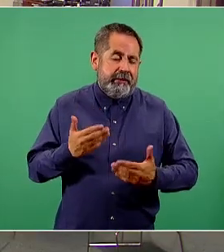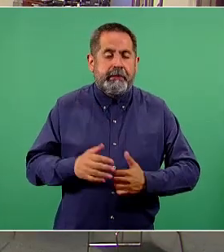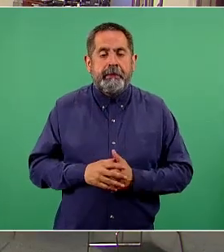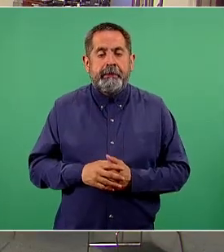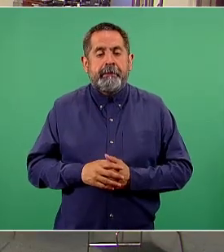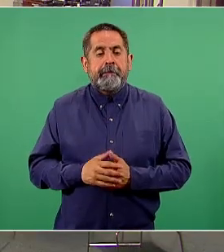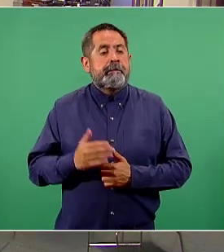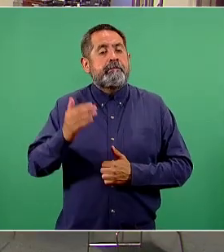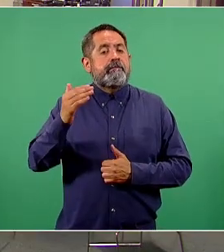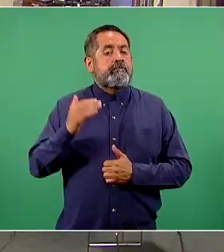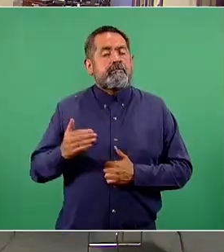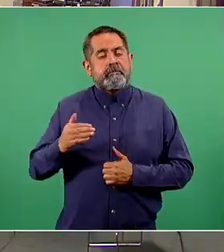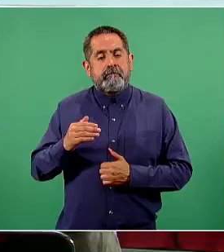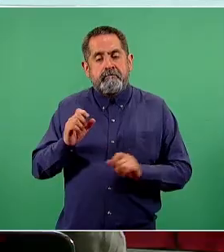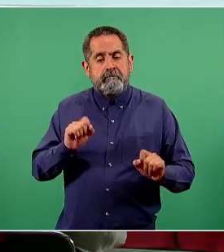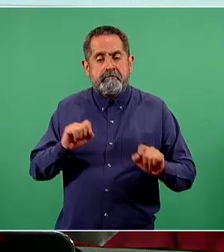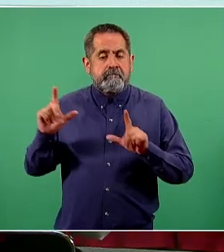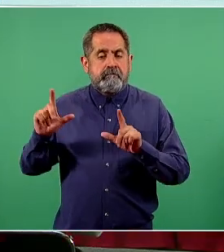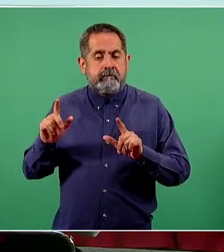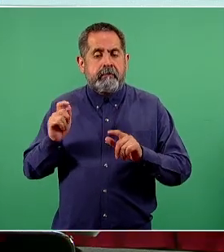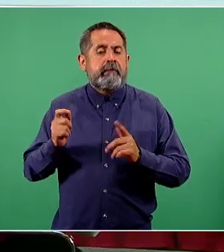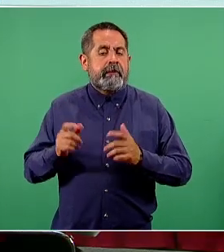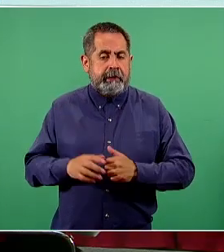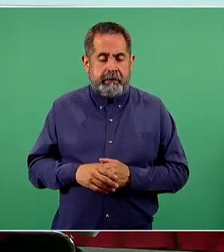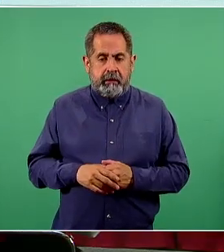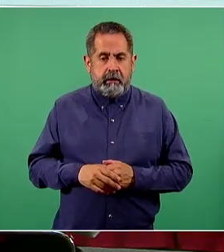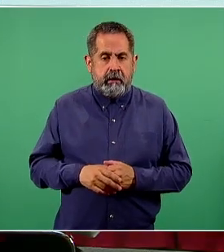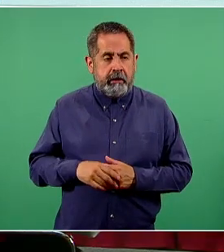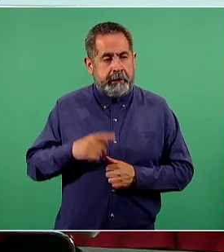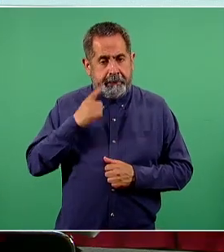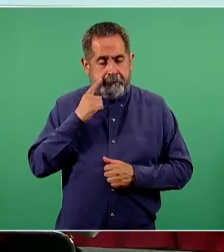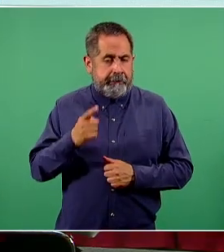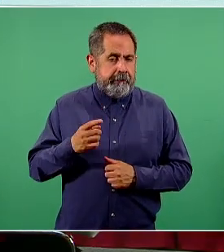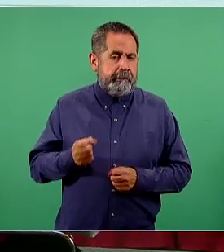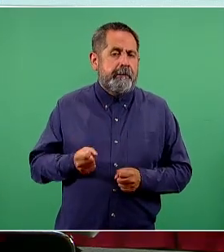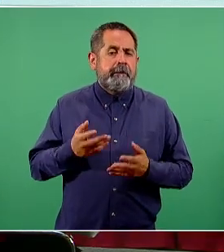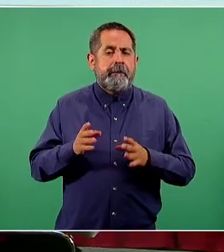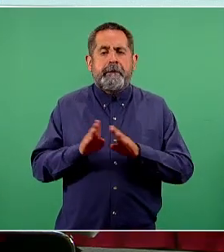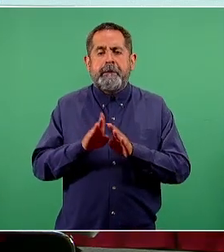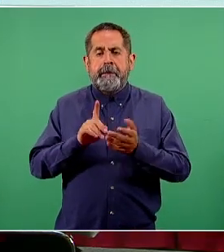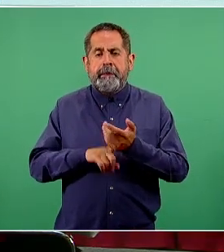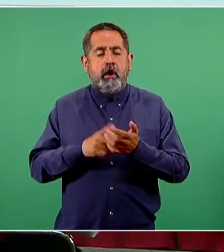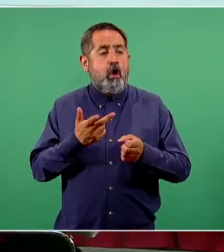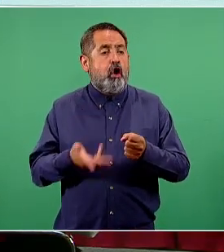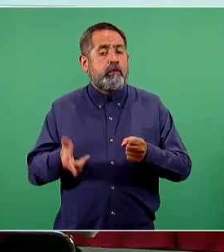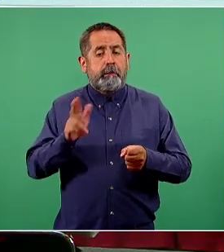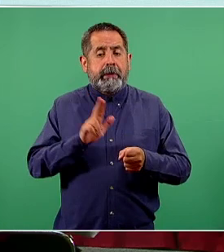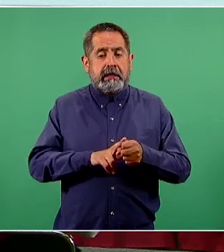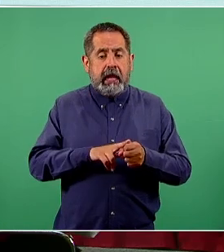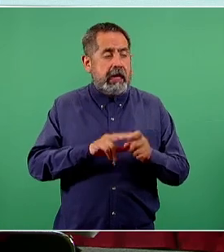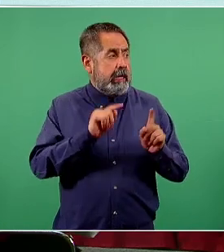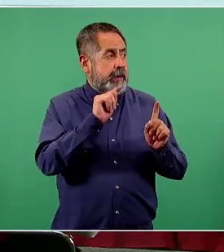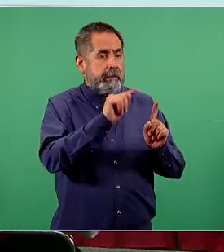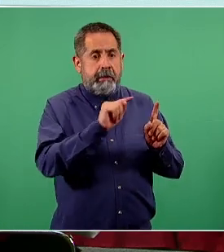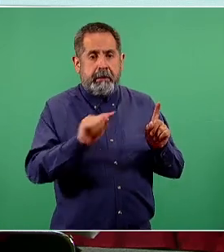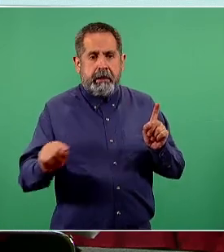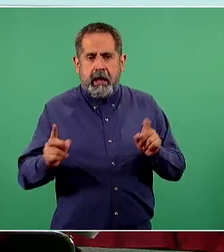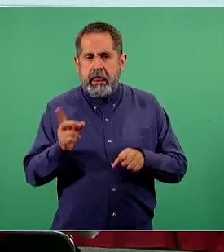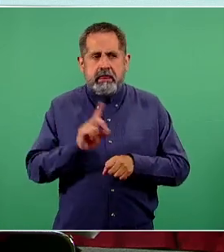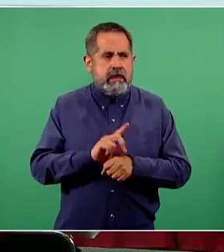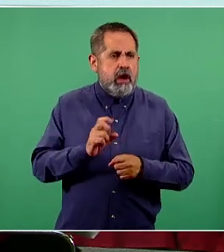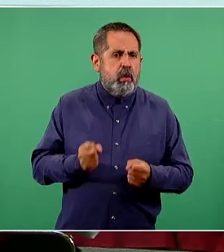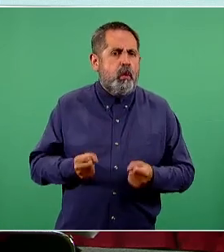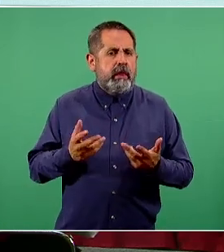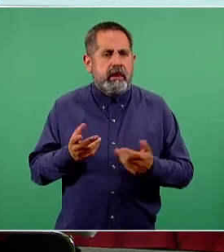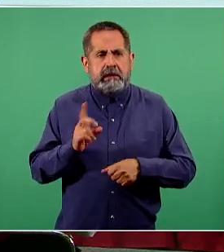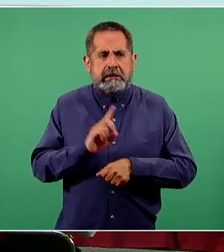siguiente diapositiva, vemos nuevamente la actualización del comportamiento hospitalario diario. Podemos ver